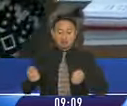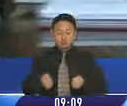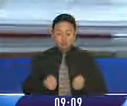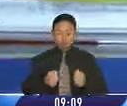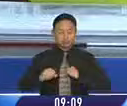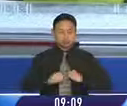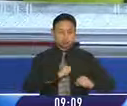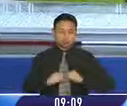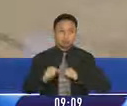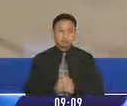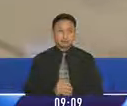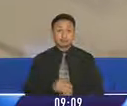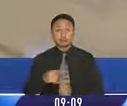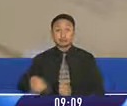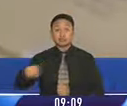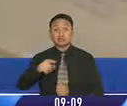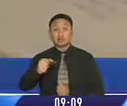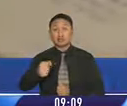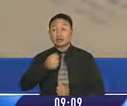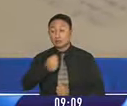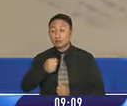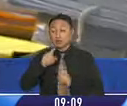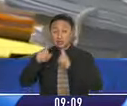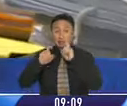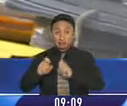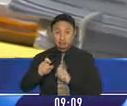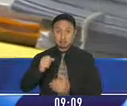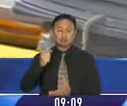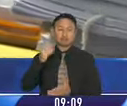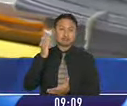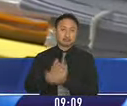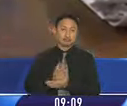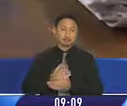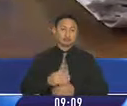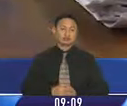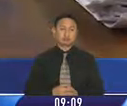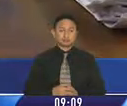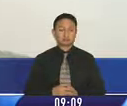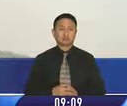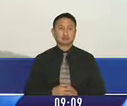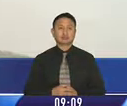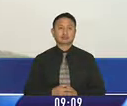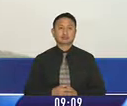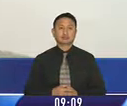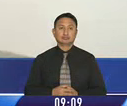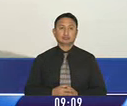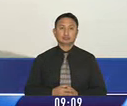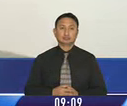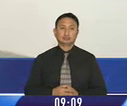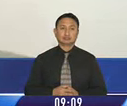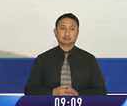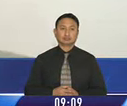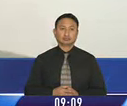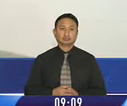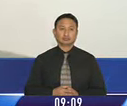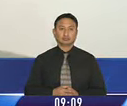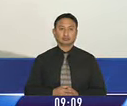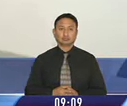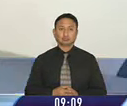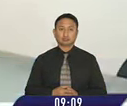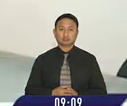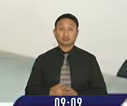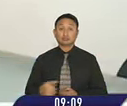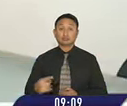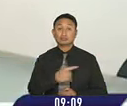con ello se suspenden de manera provisional las consultas ambientales. Una muy